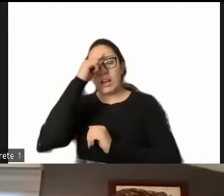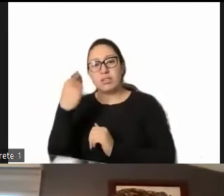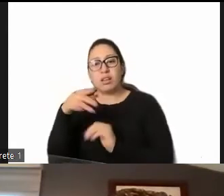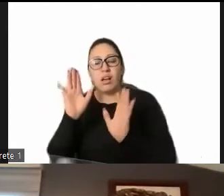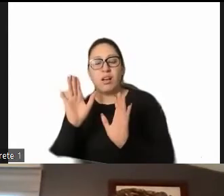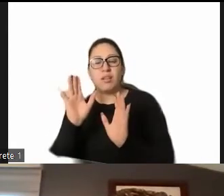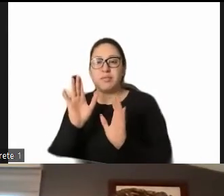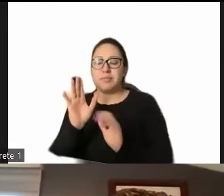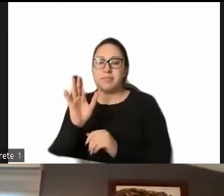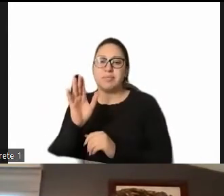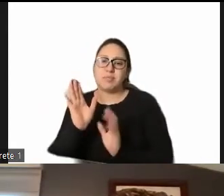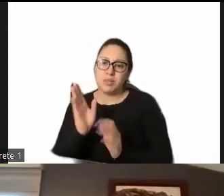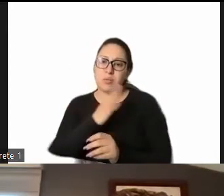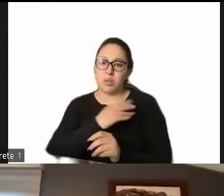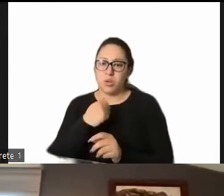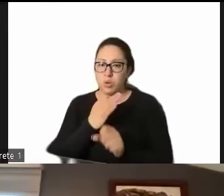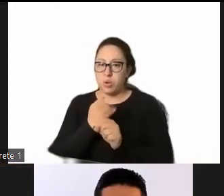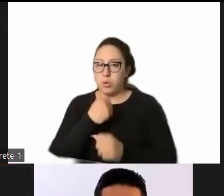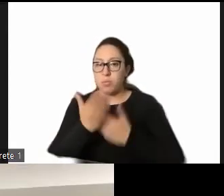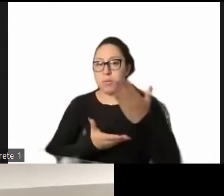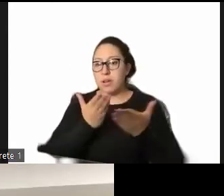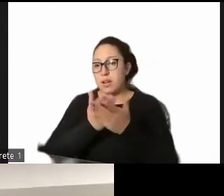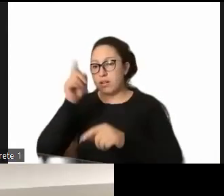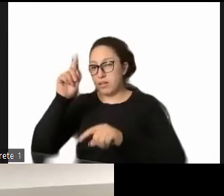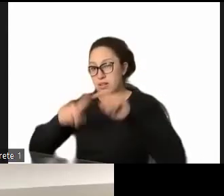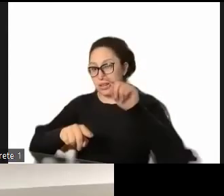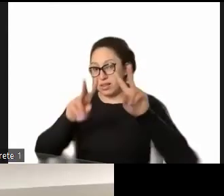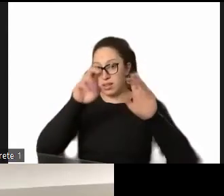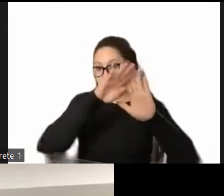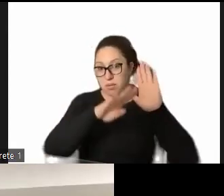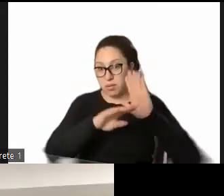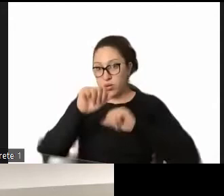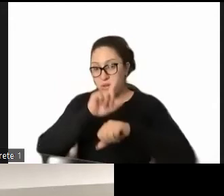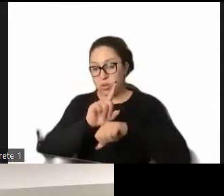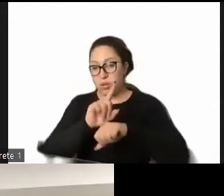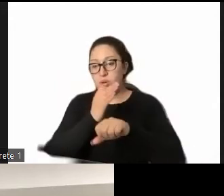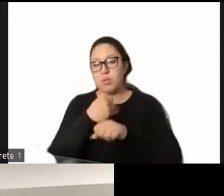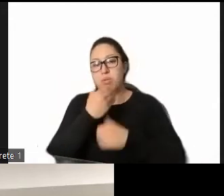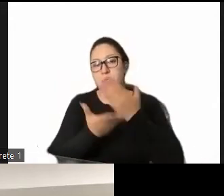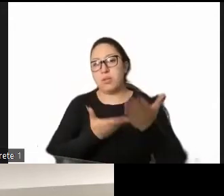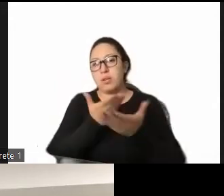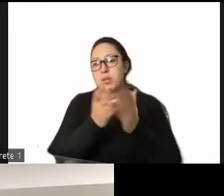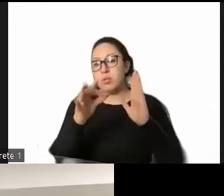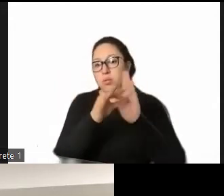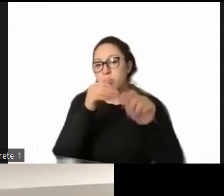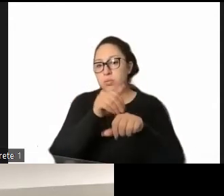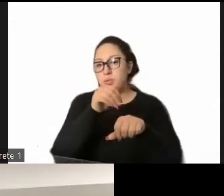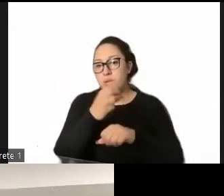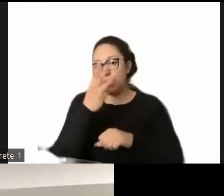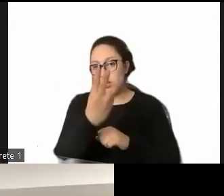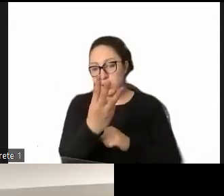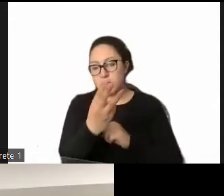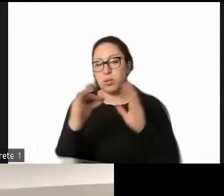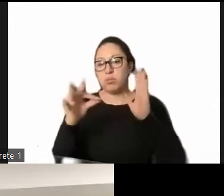bien. Entonces, la propuesta de un servidor sería retirar del orden del día, compañeras y compañeros, concretamente, el punto 3,